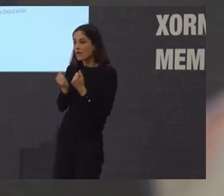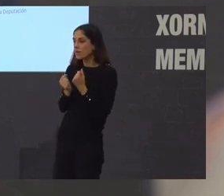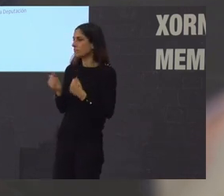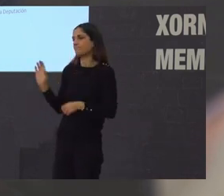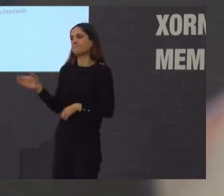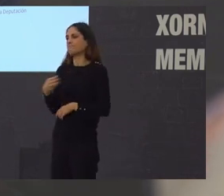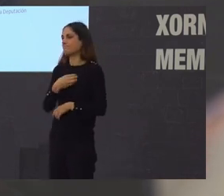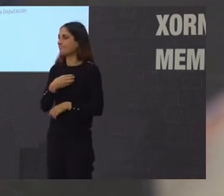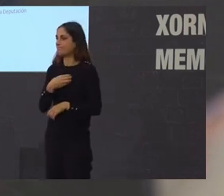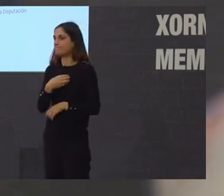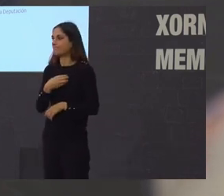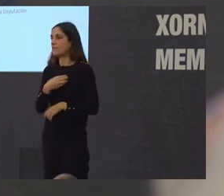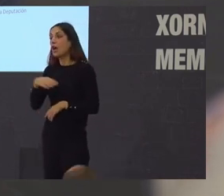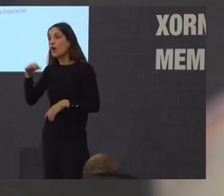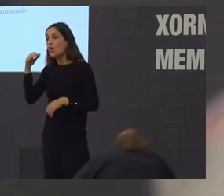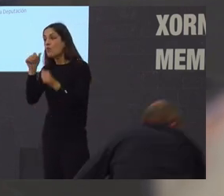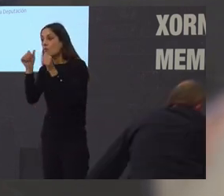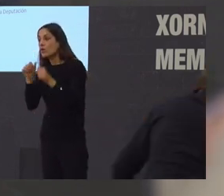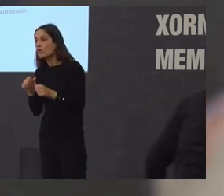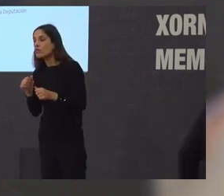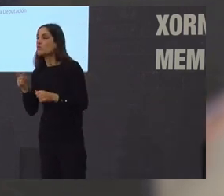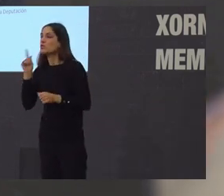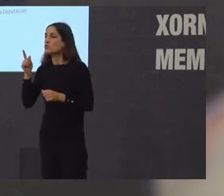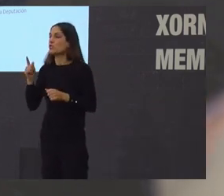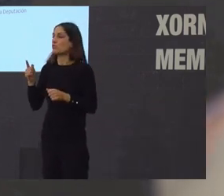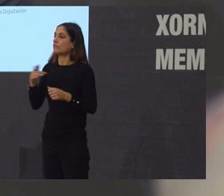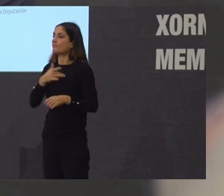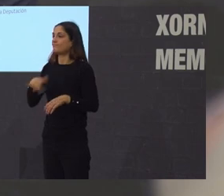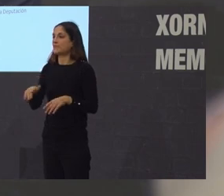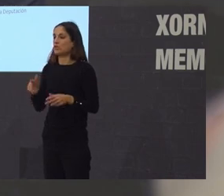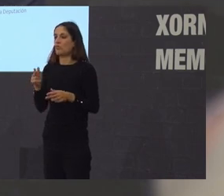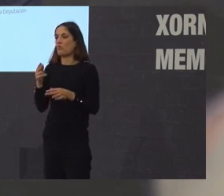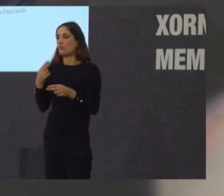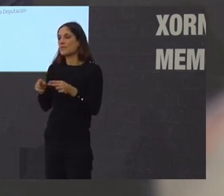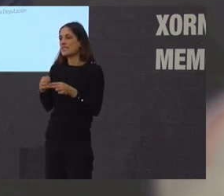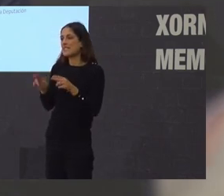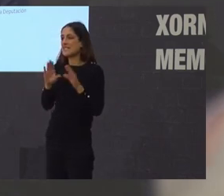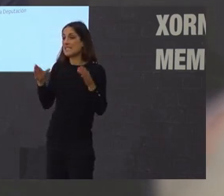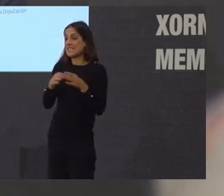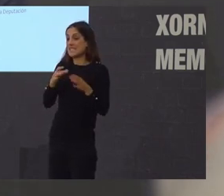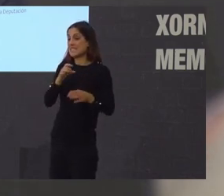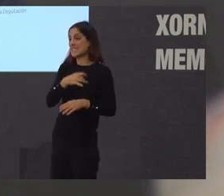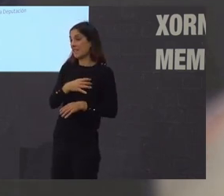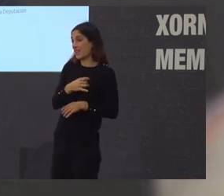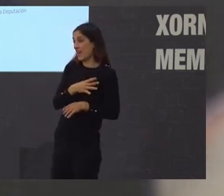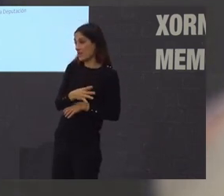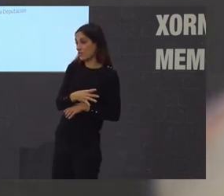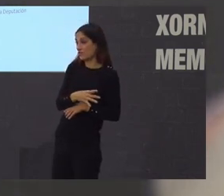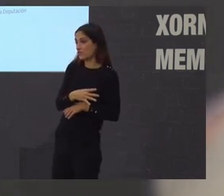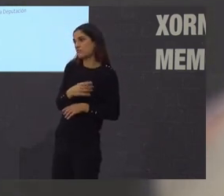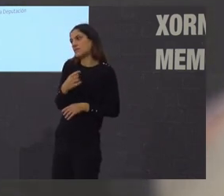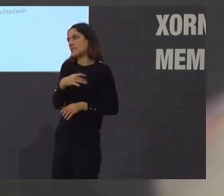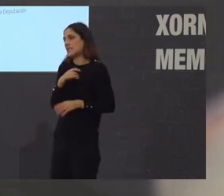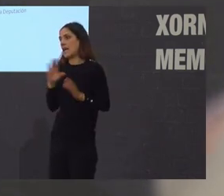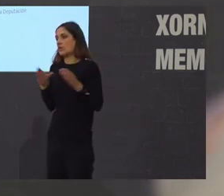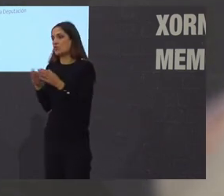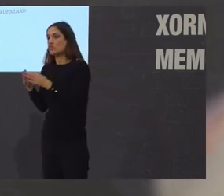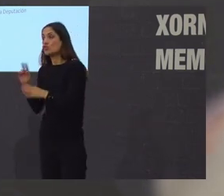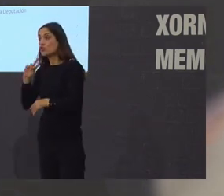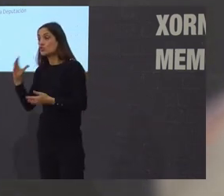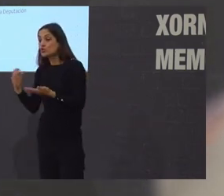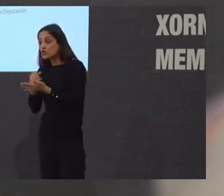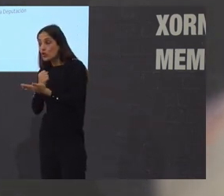manera de la restitución que ha sido restitución sindical y de los partidos políticos y sindical de algunos sindicatos, no de todos. Porque si